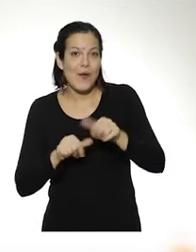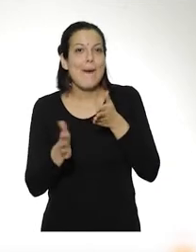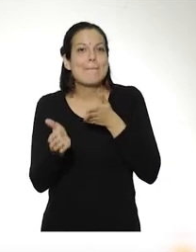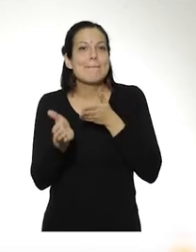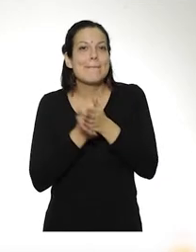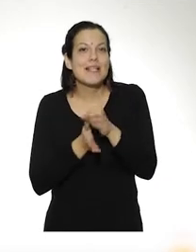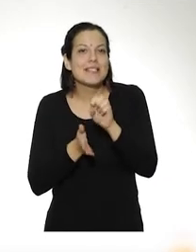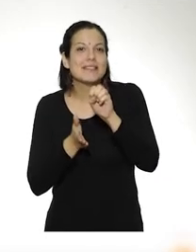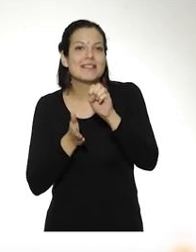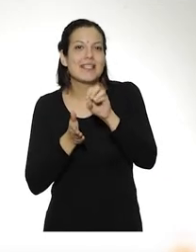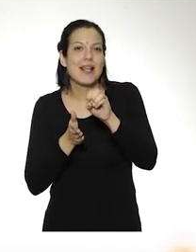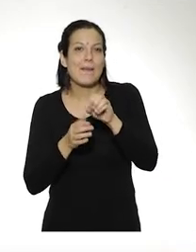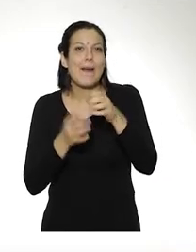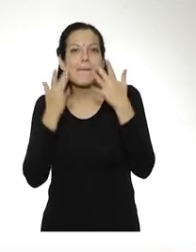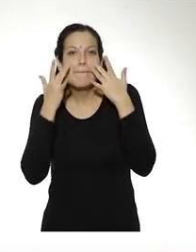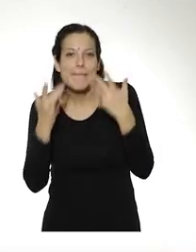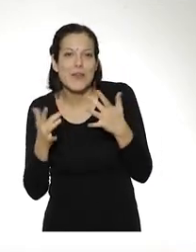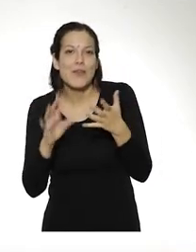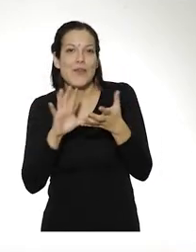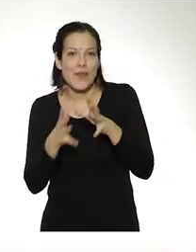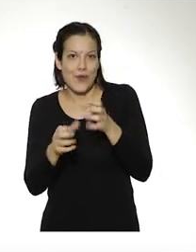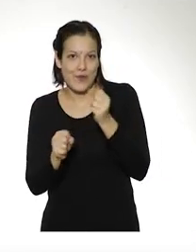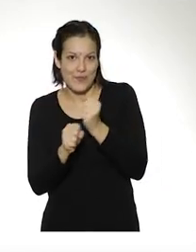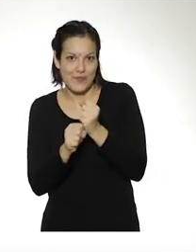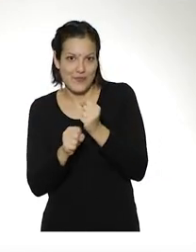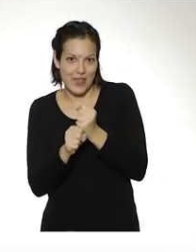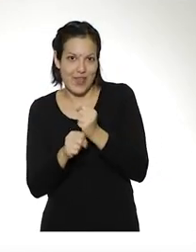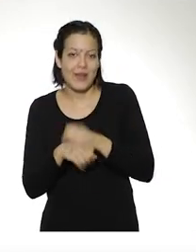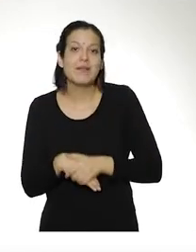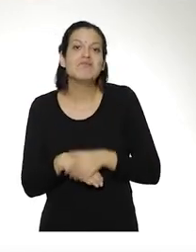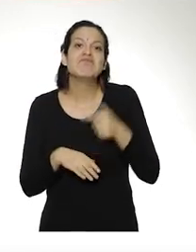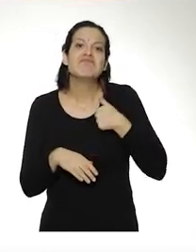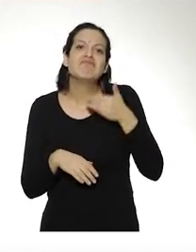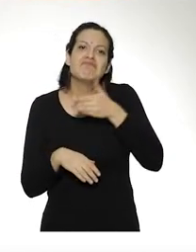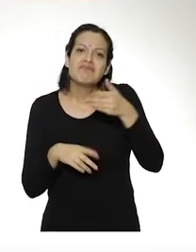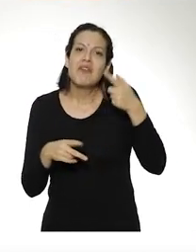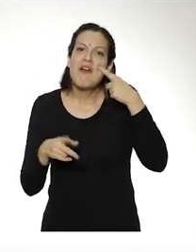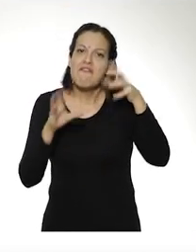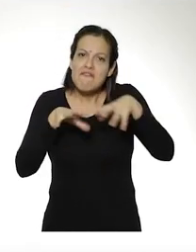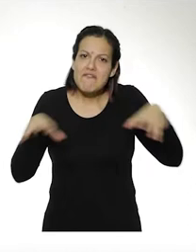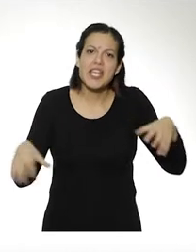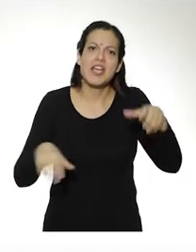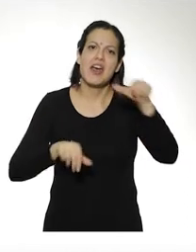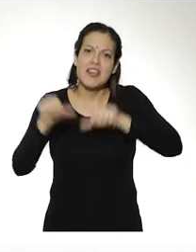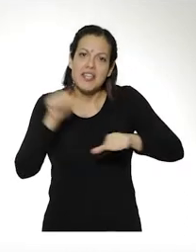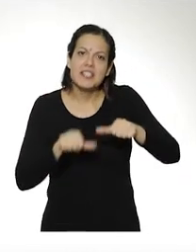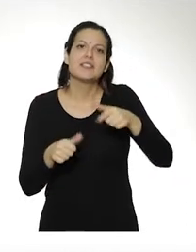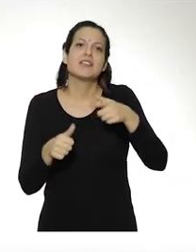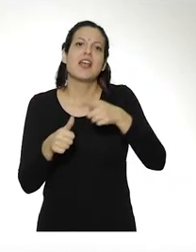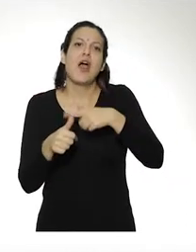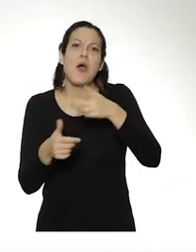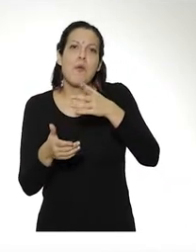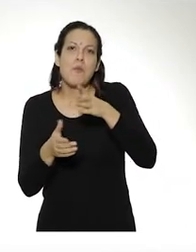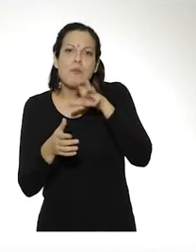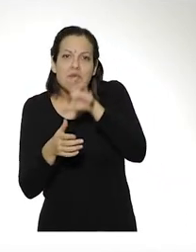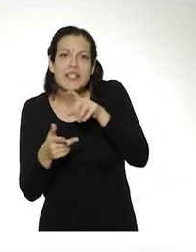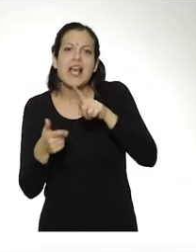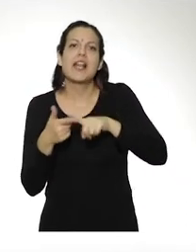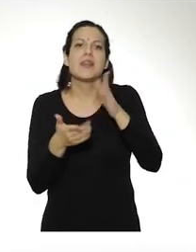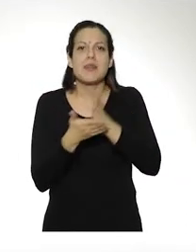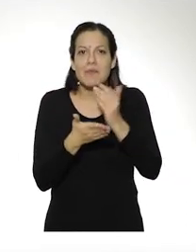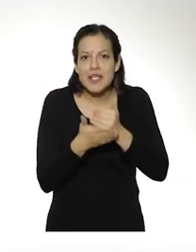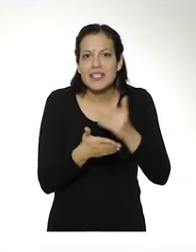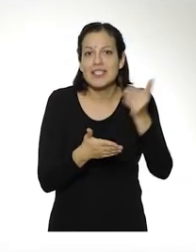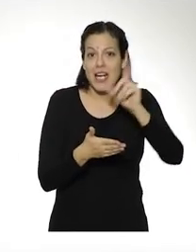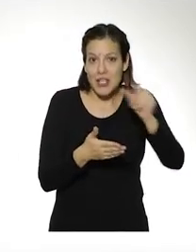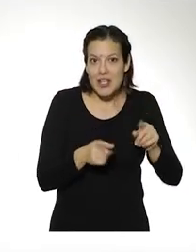llama Metodología de la Investigación. He participado en diferentes ferias de ciencia, tanto provinciales, departamentales y en una nacional,